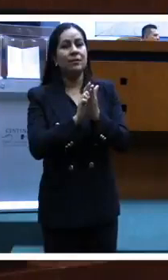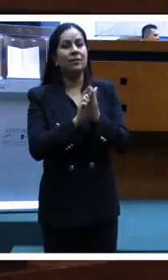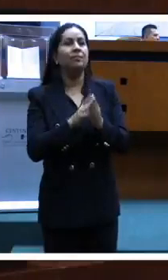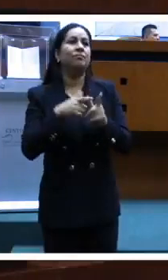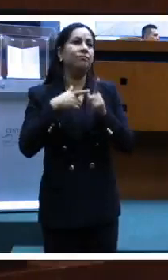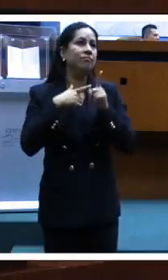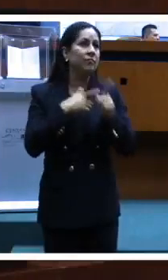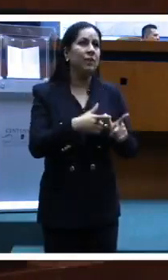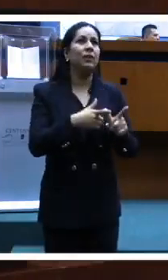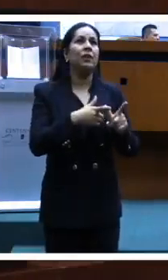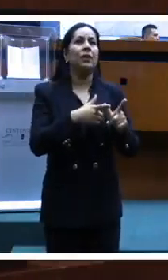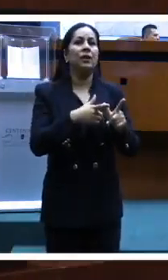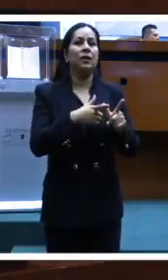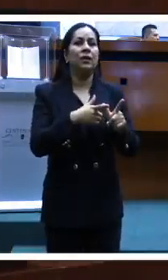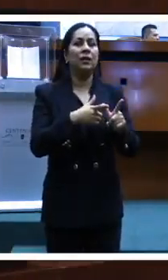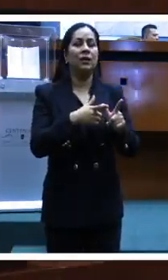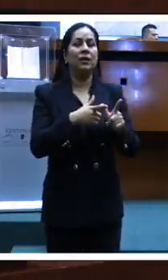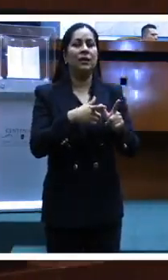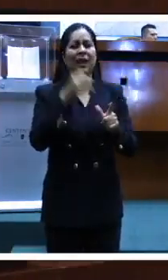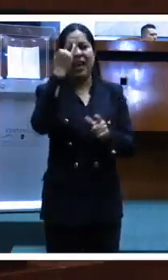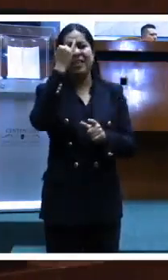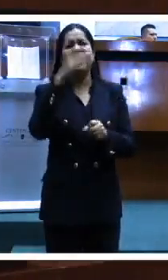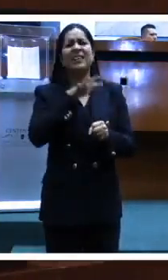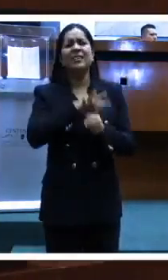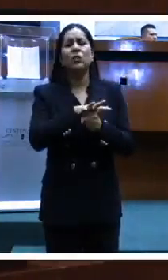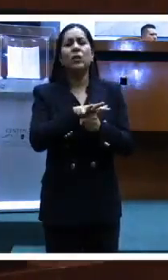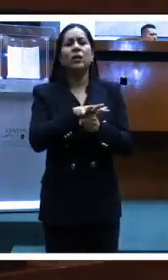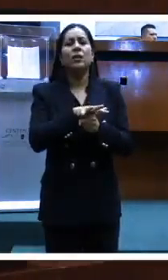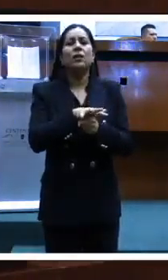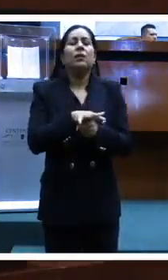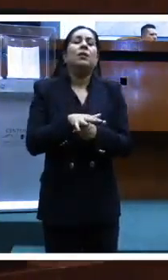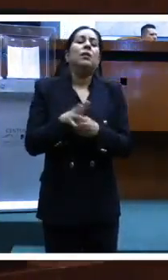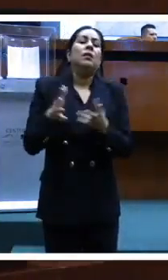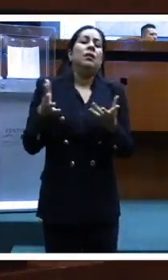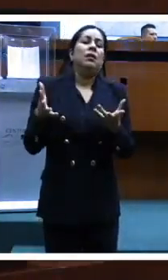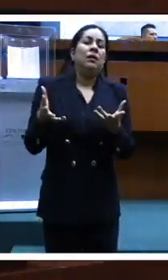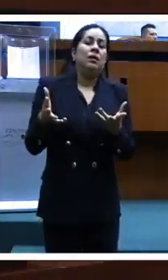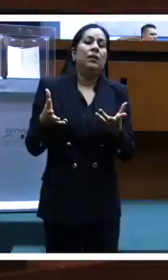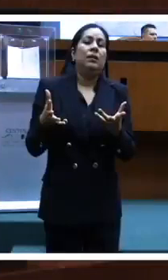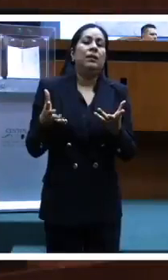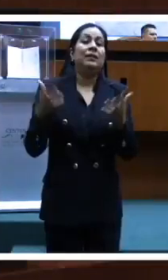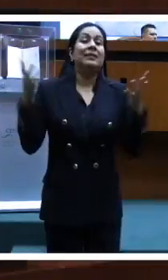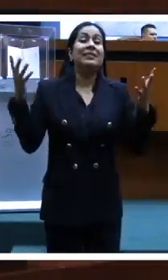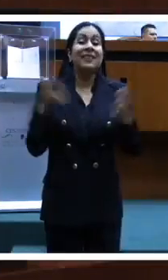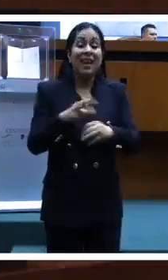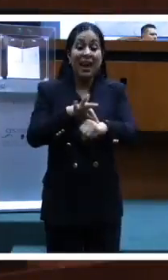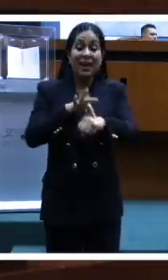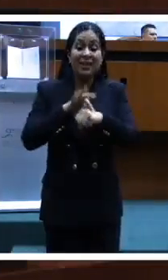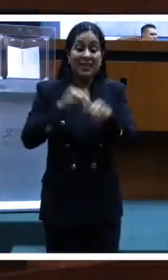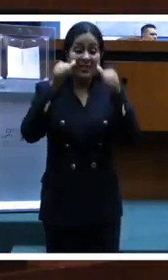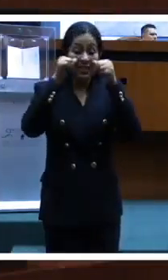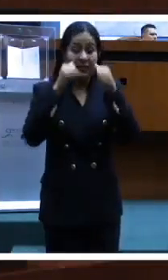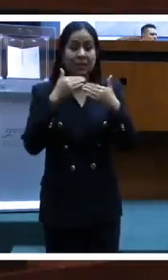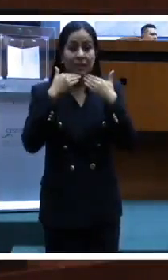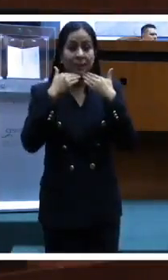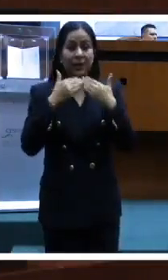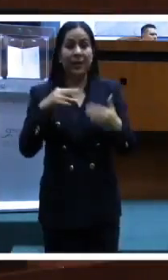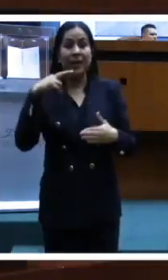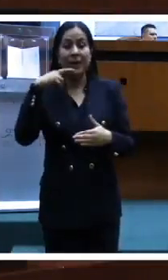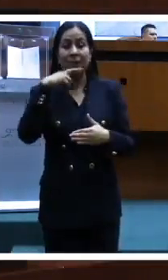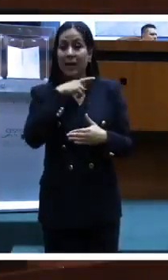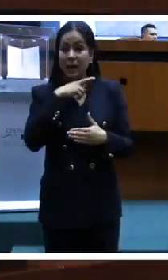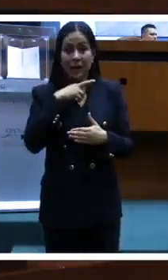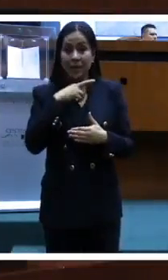paramos. El punto es que sin esto, que se materialice y sea atendido de manera integral,